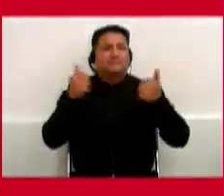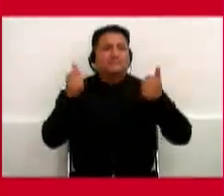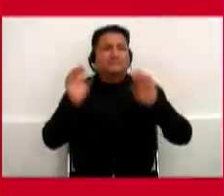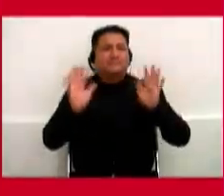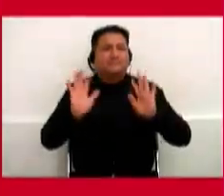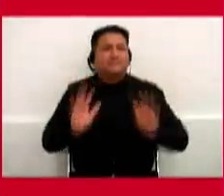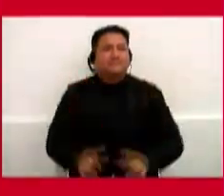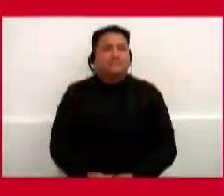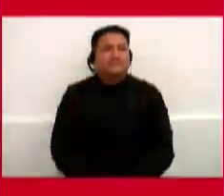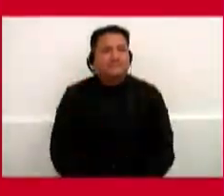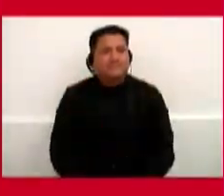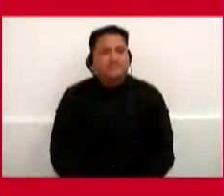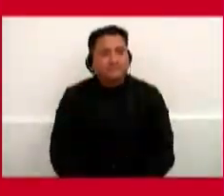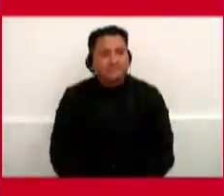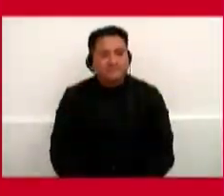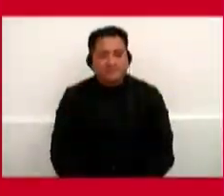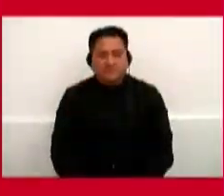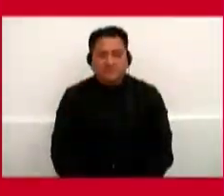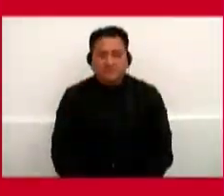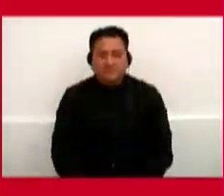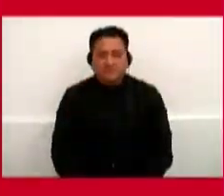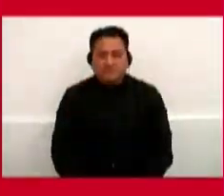Hola.